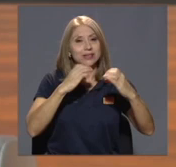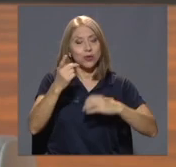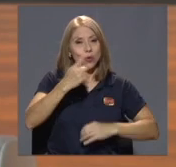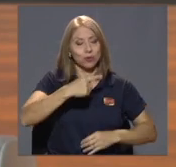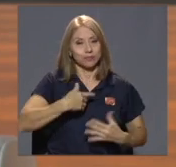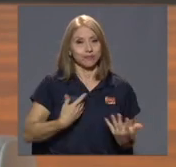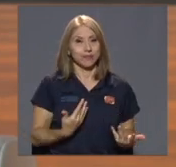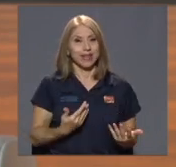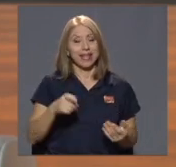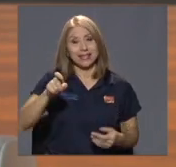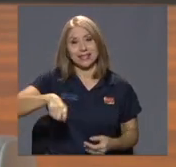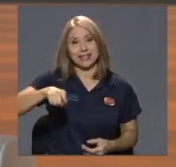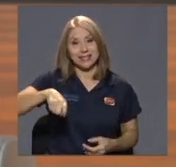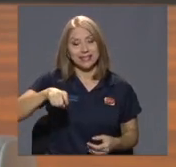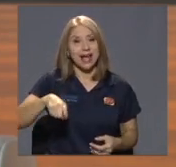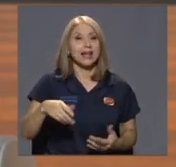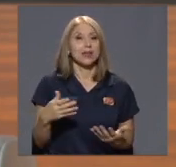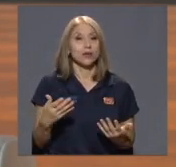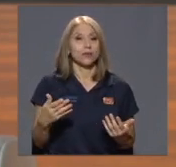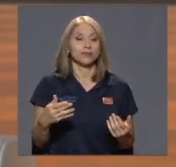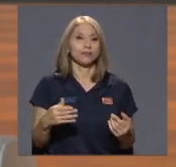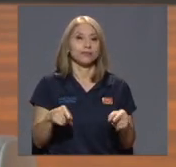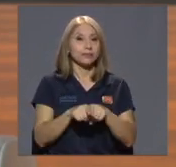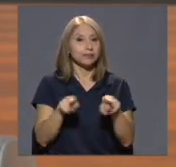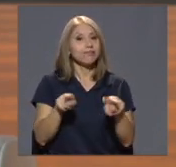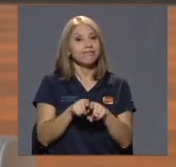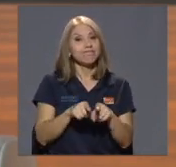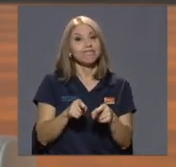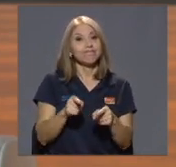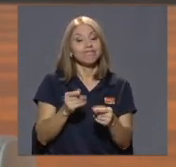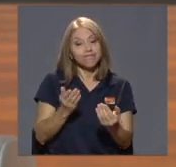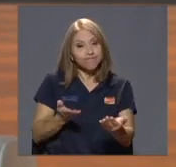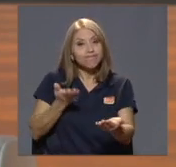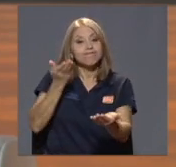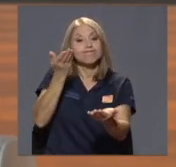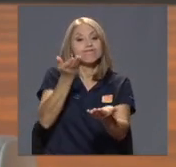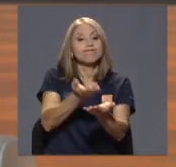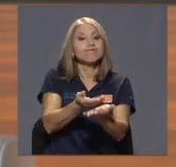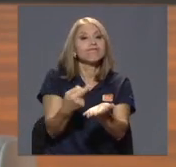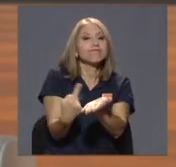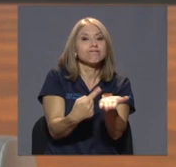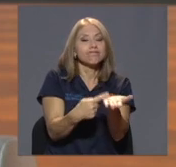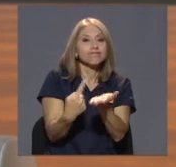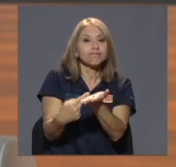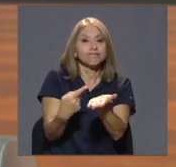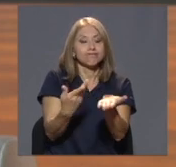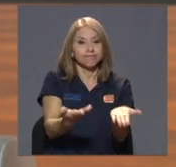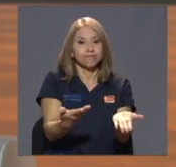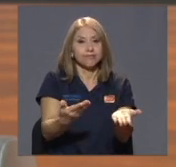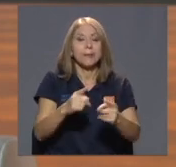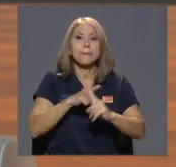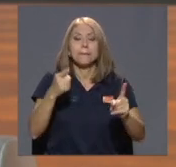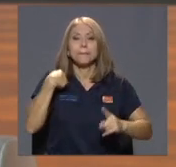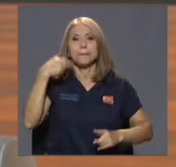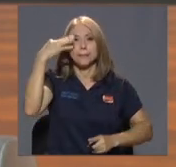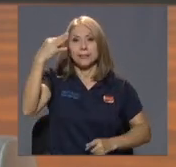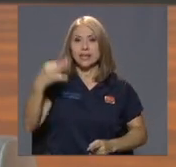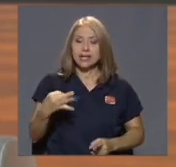necesario también poner sobre la mesa. Pero creo que es una gran